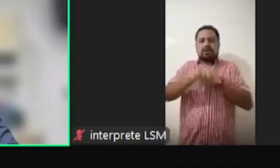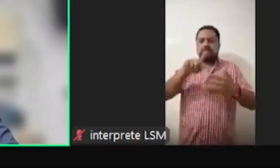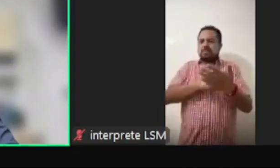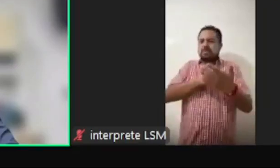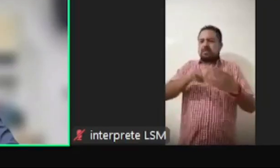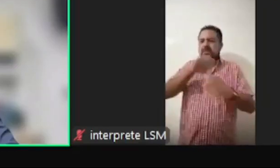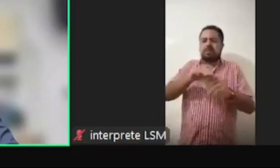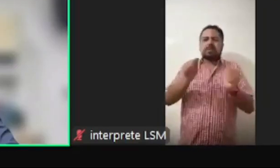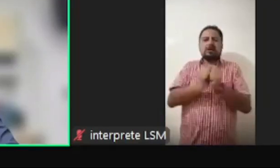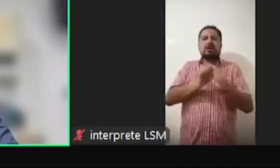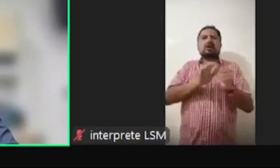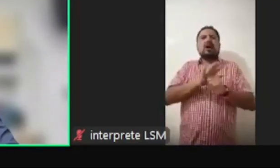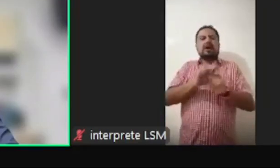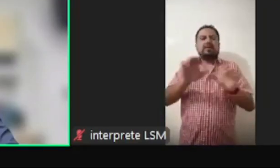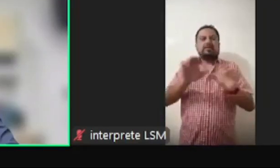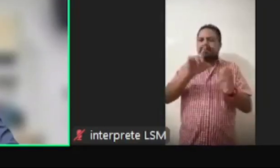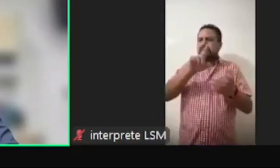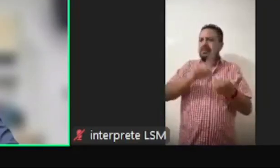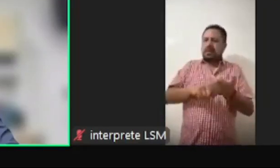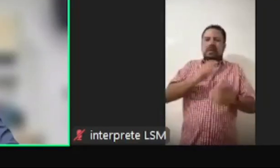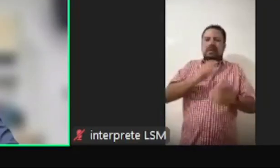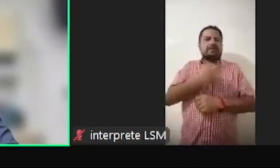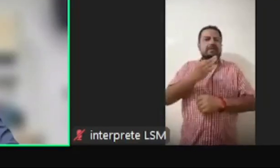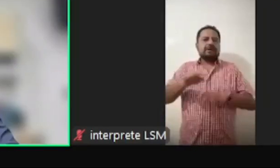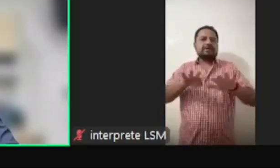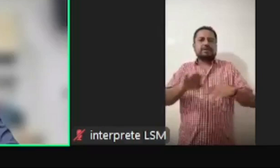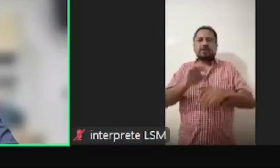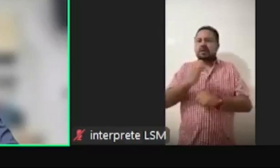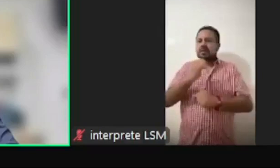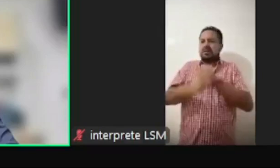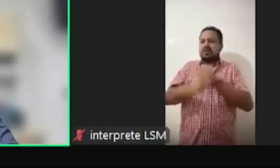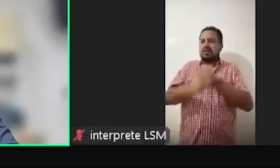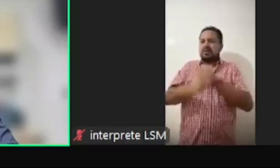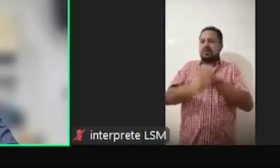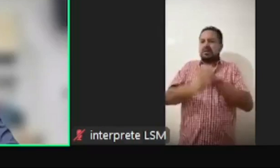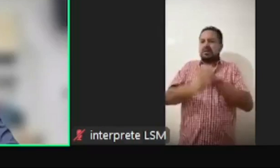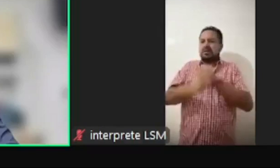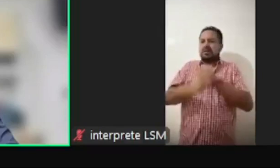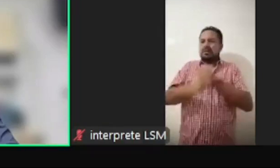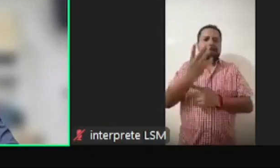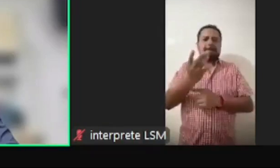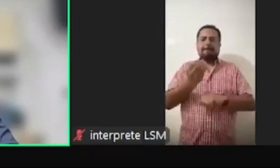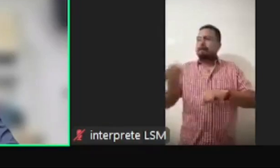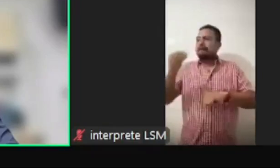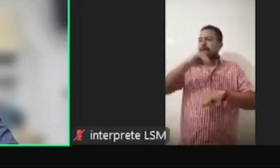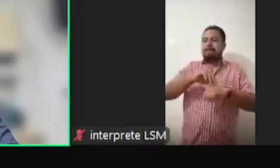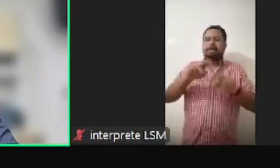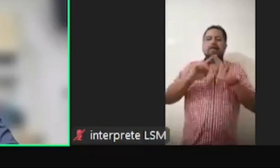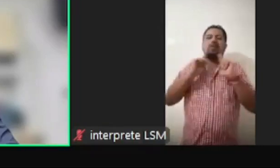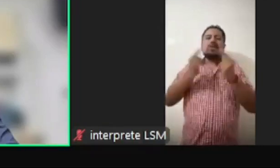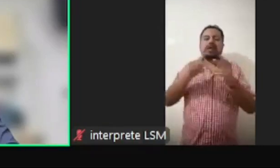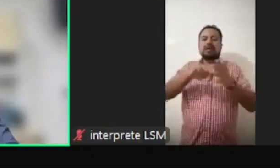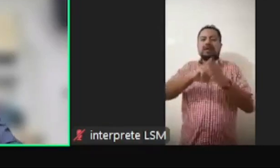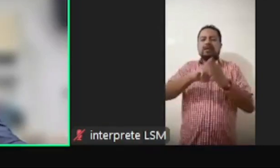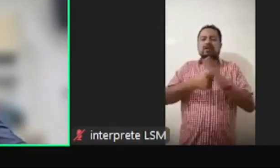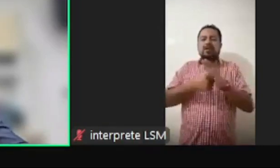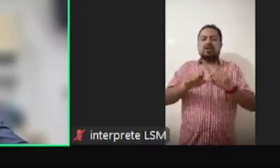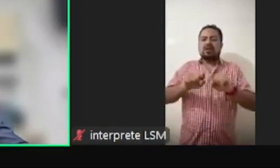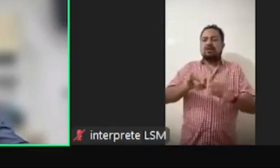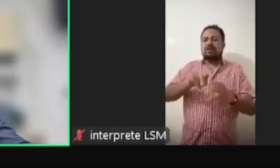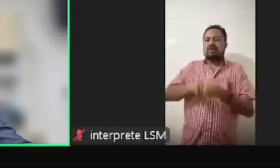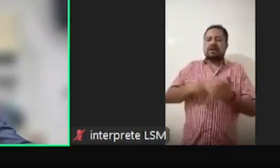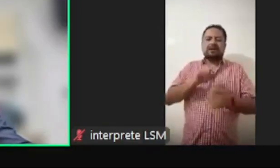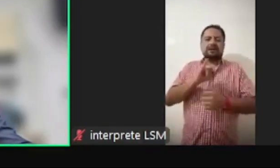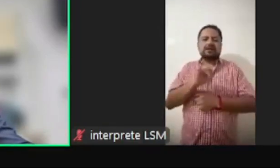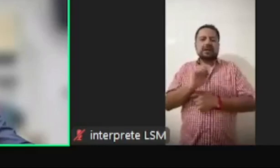acta circunstanciada de fecha 19 de enero de 2024, emitida por la Unidad Técnica de Oficialía Electoral del Instituto